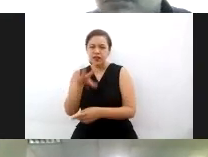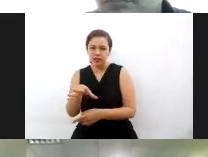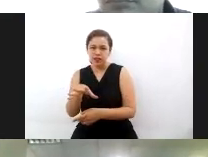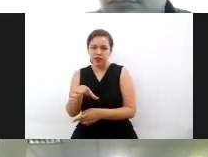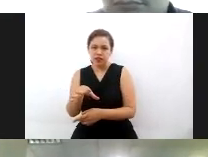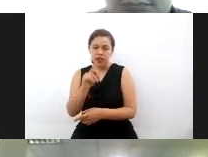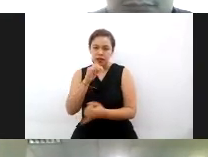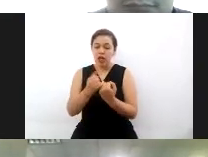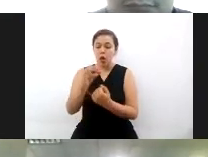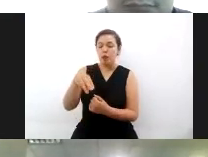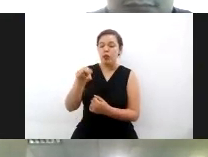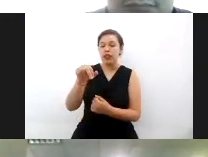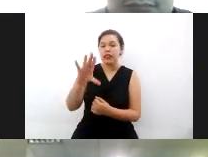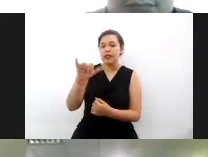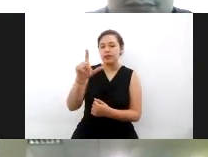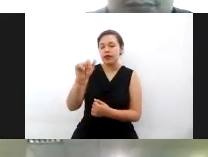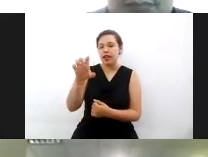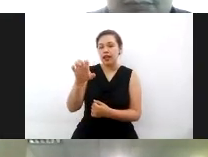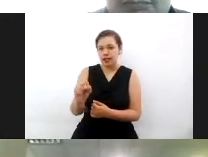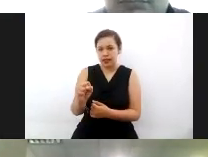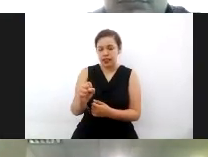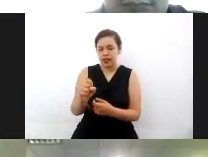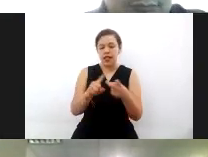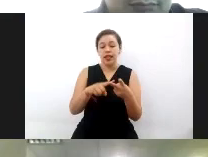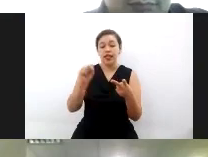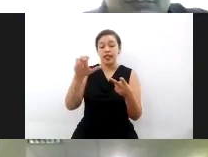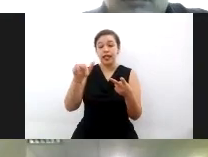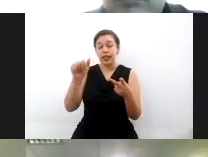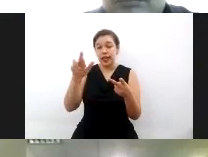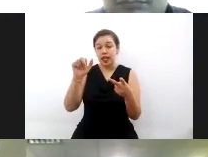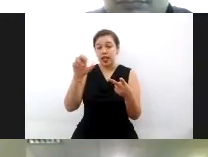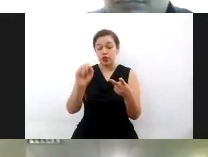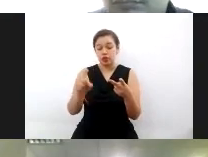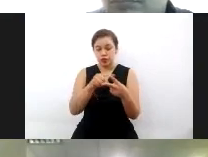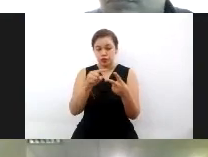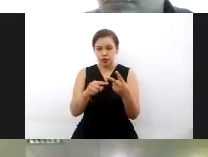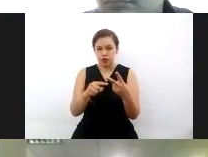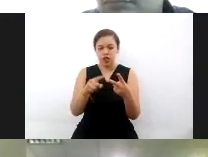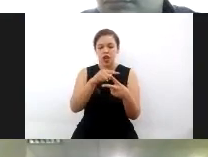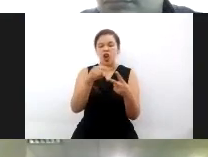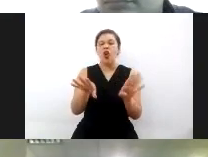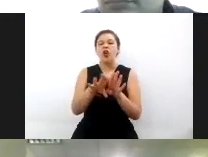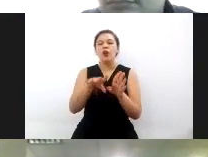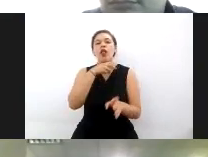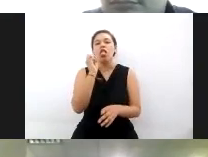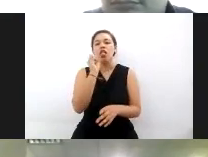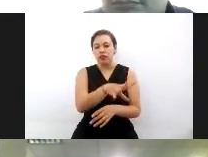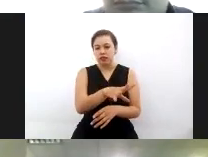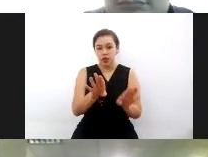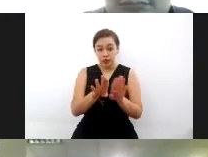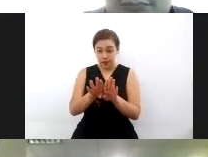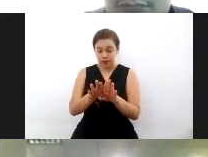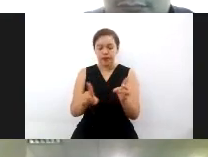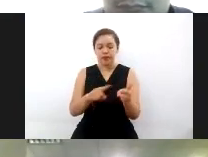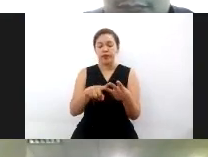municipales, los residuos sanitarios. ¿Cuál va a ser la disposición final correcta de estos residuos? Vamos a ver